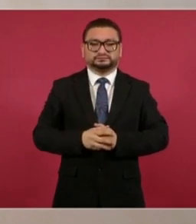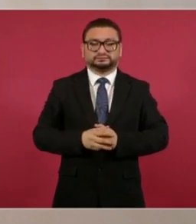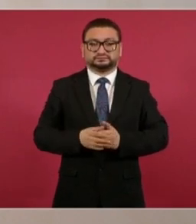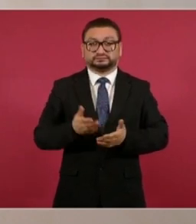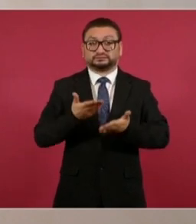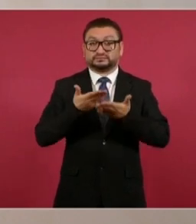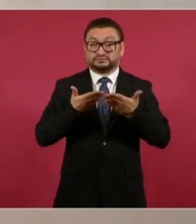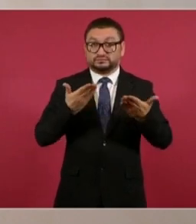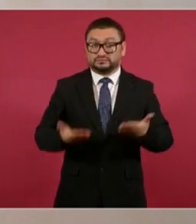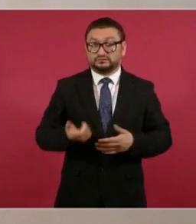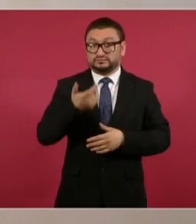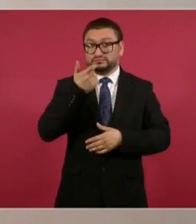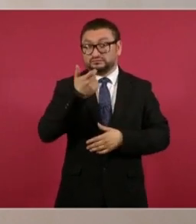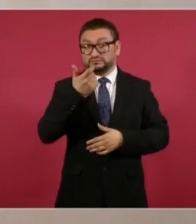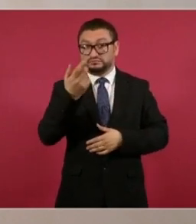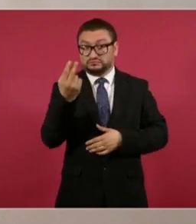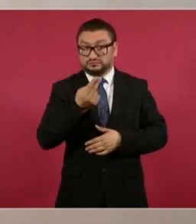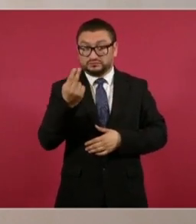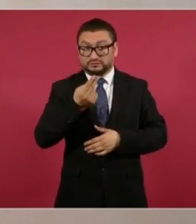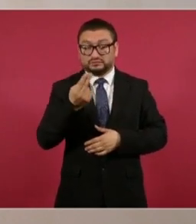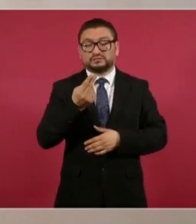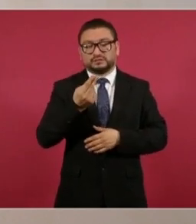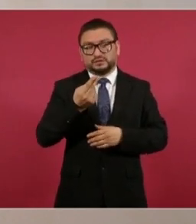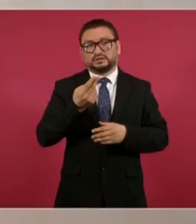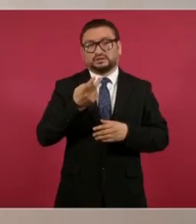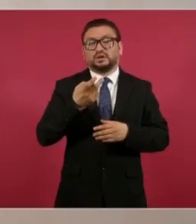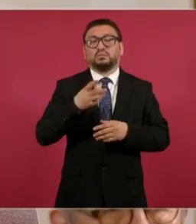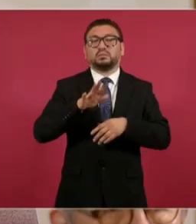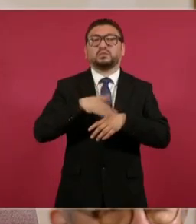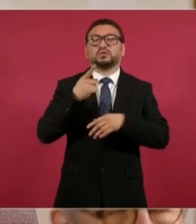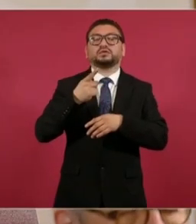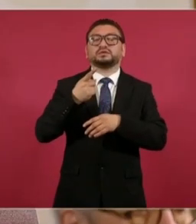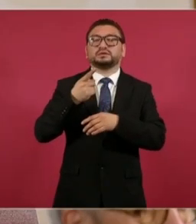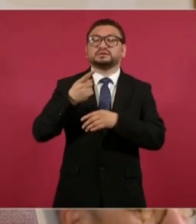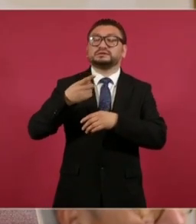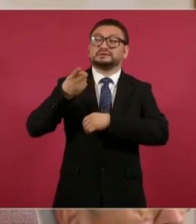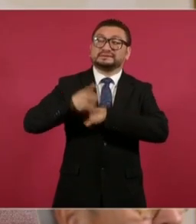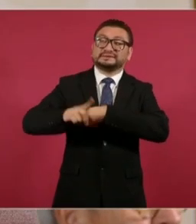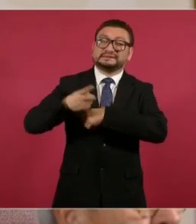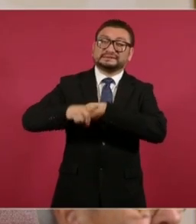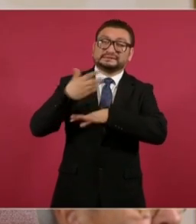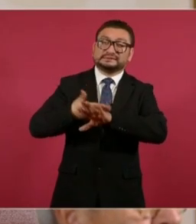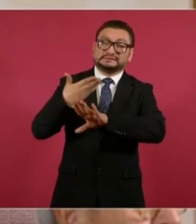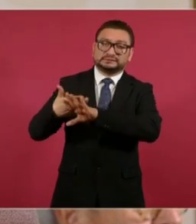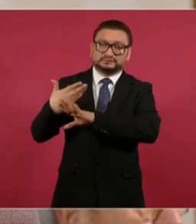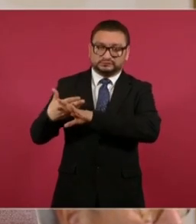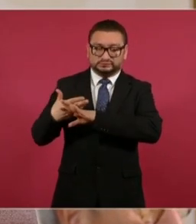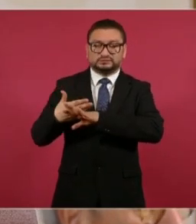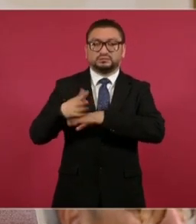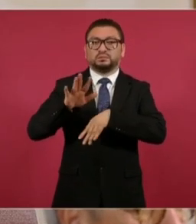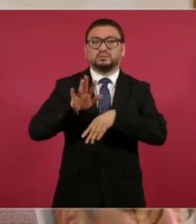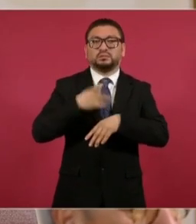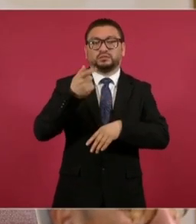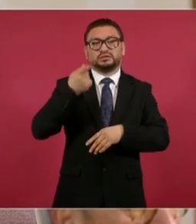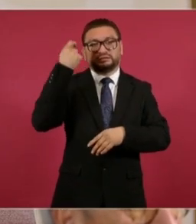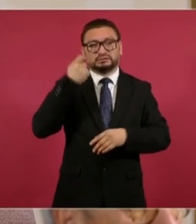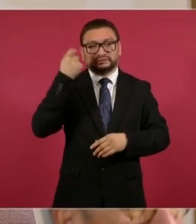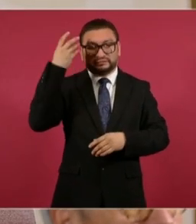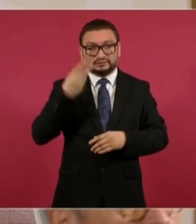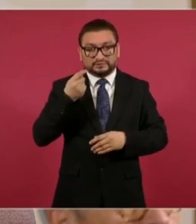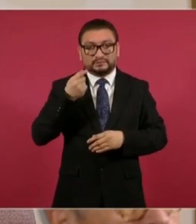que necesitamos reparar este daño que causaron con las